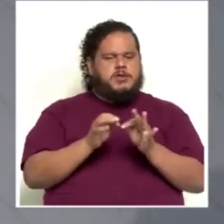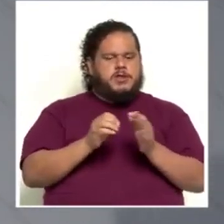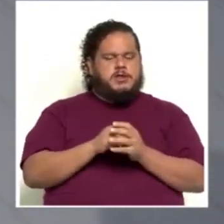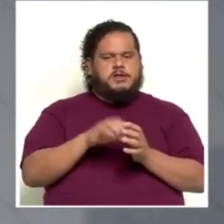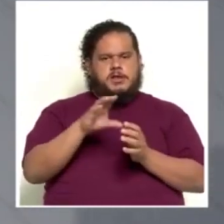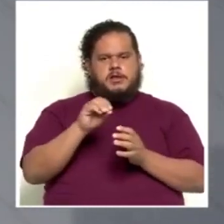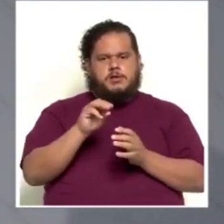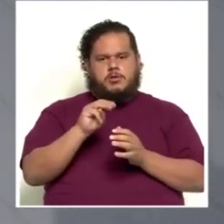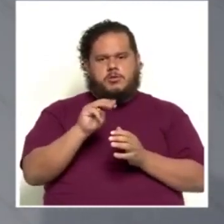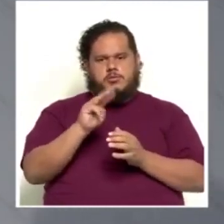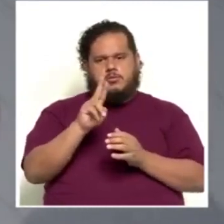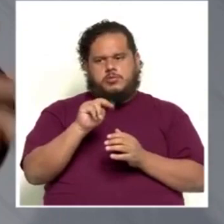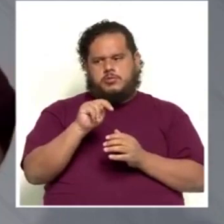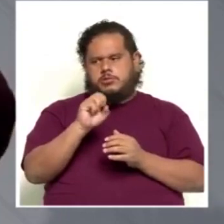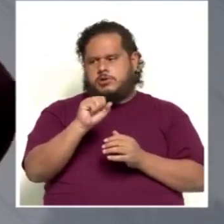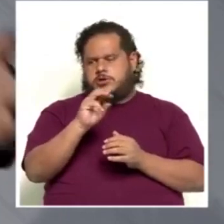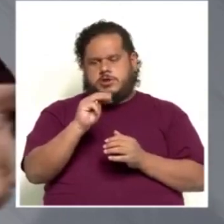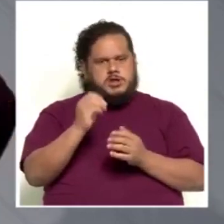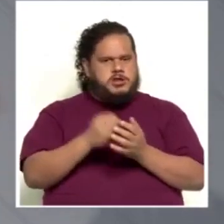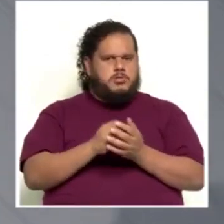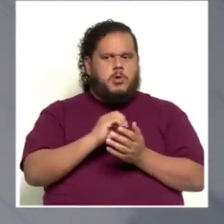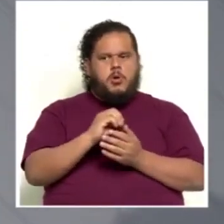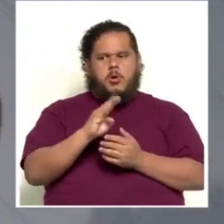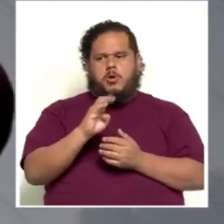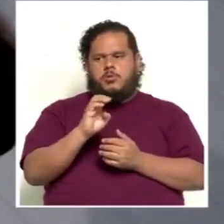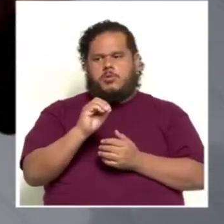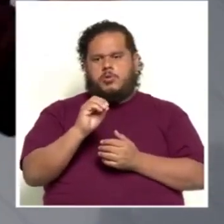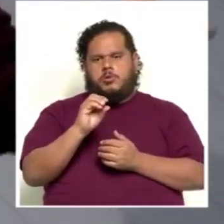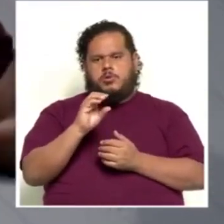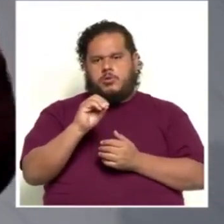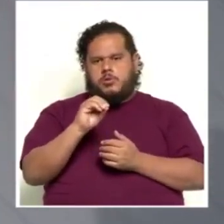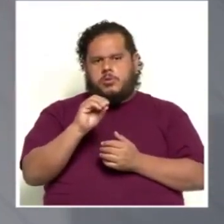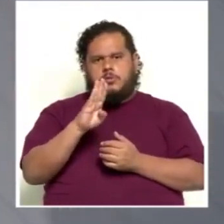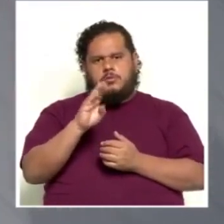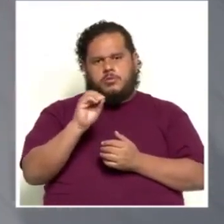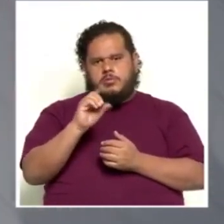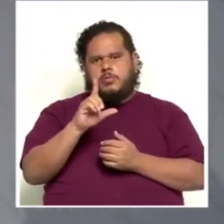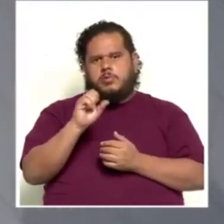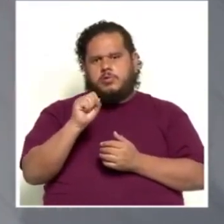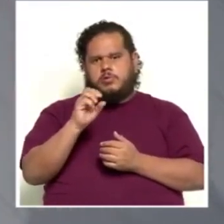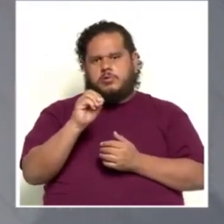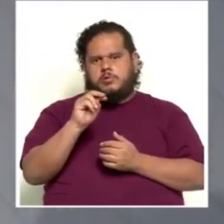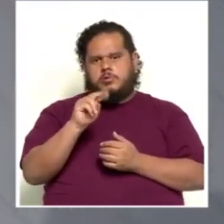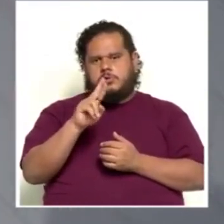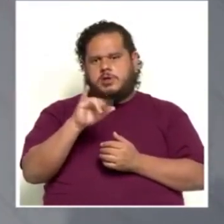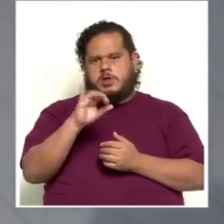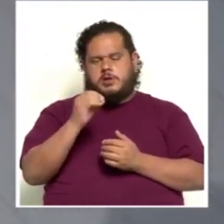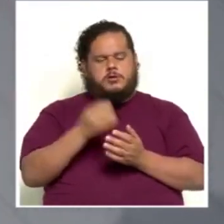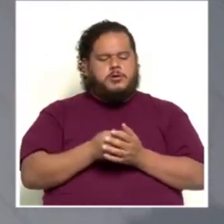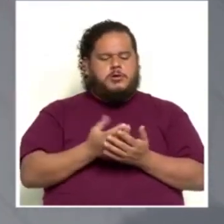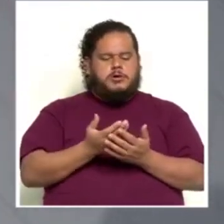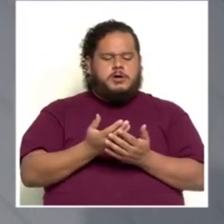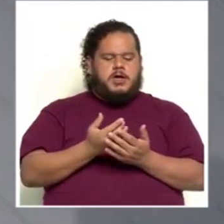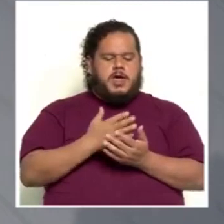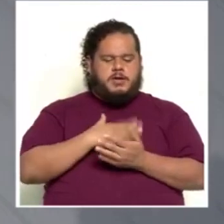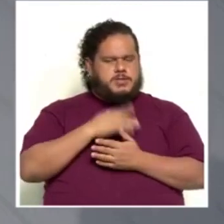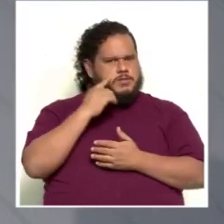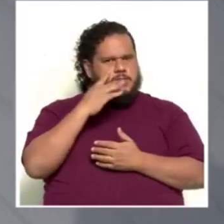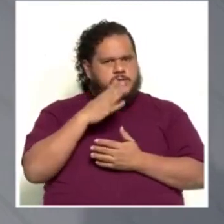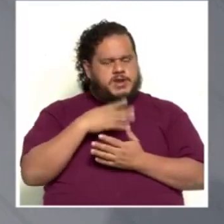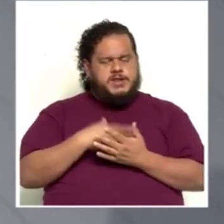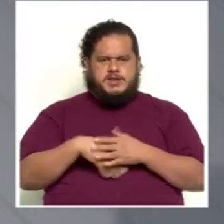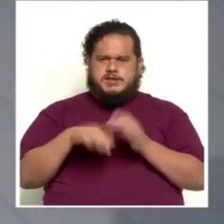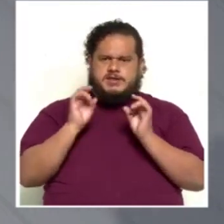más contemporáneamente Bolsonaro o Bukele, acá mismo en Costa Rica hace 4 años tuvimos una experiencia que a mí me parece